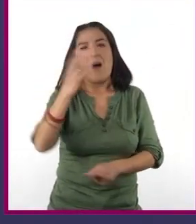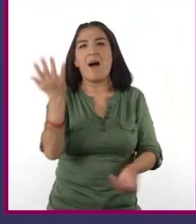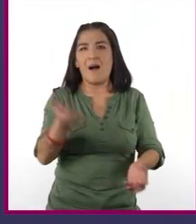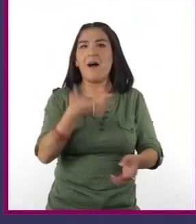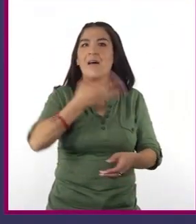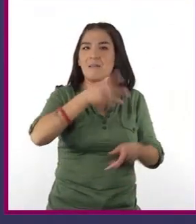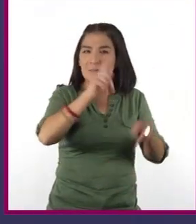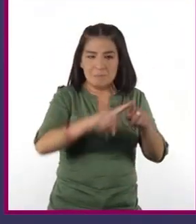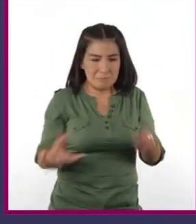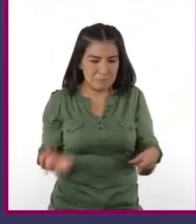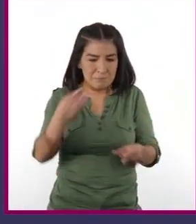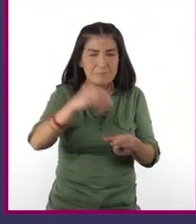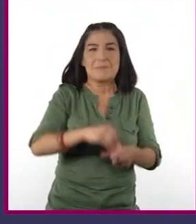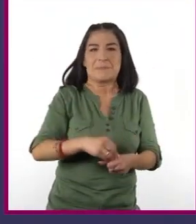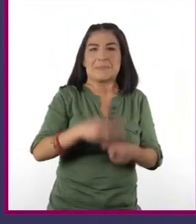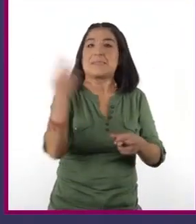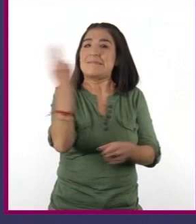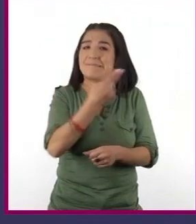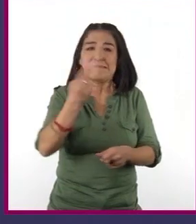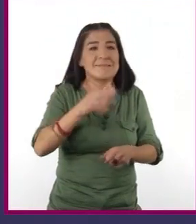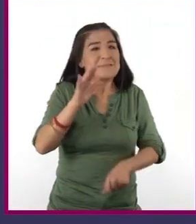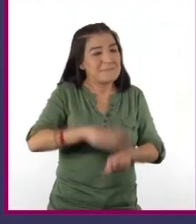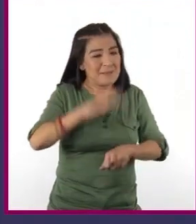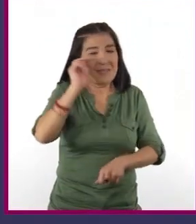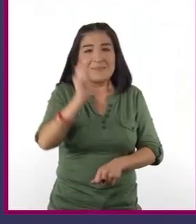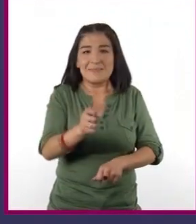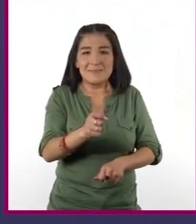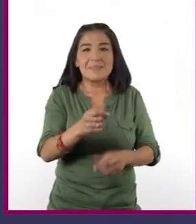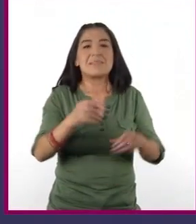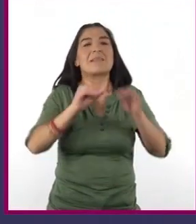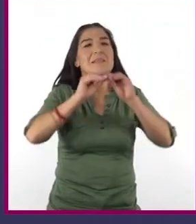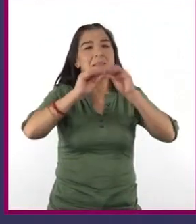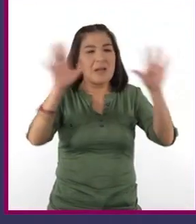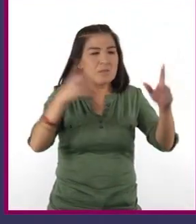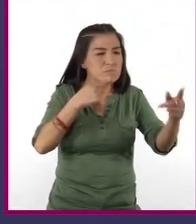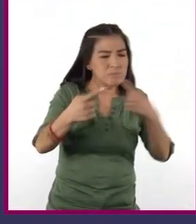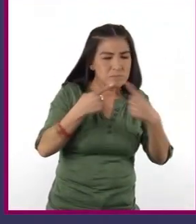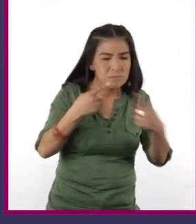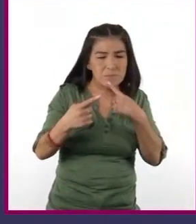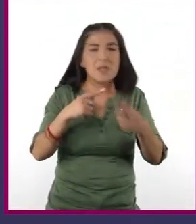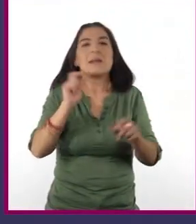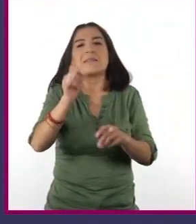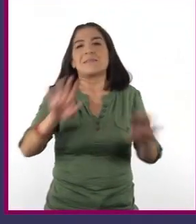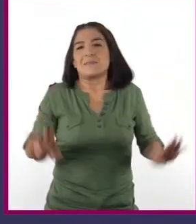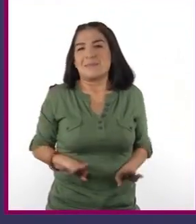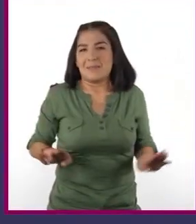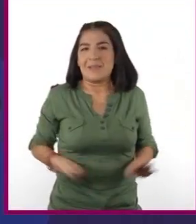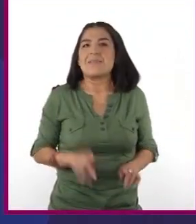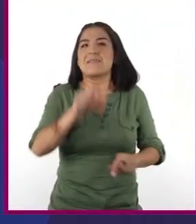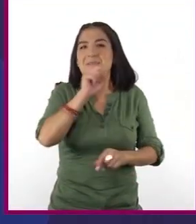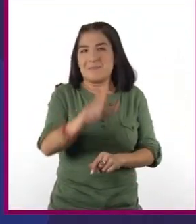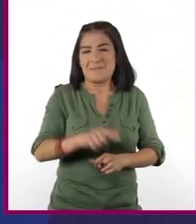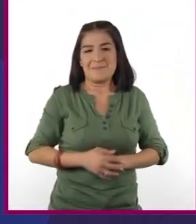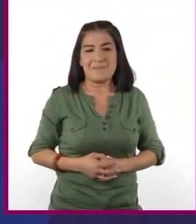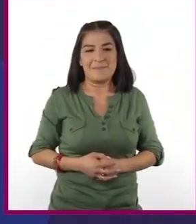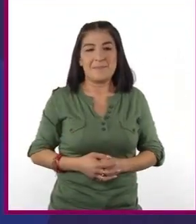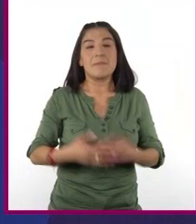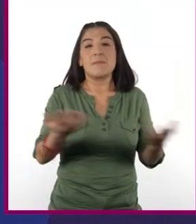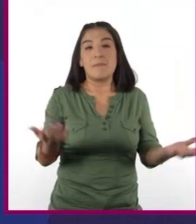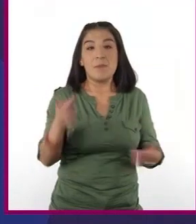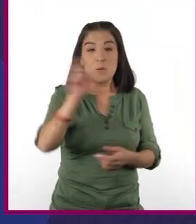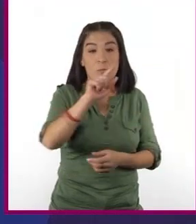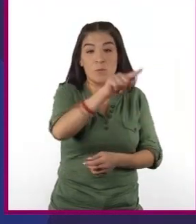lo que conlleva. Se necesita tener muy claros los criterios y todas sus características. Y si en algún